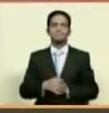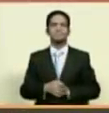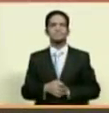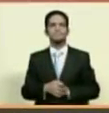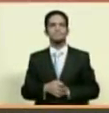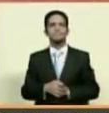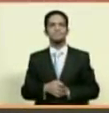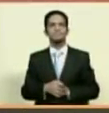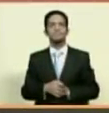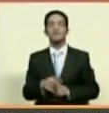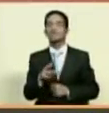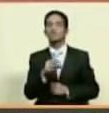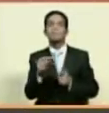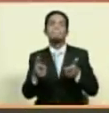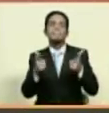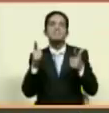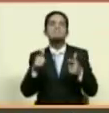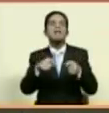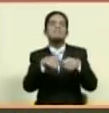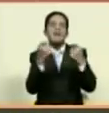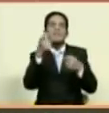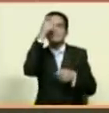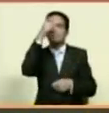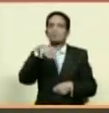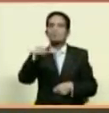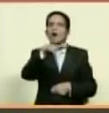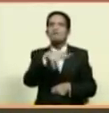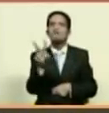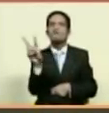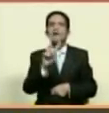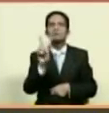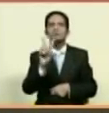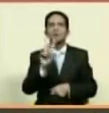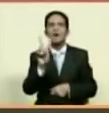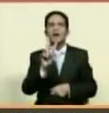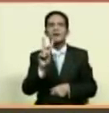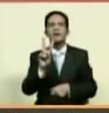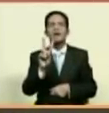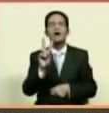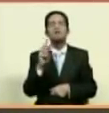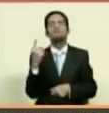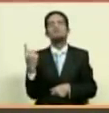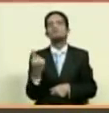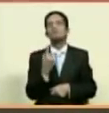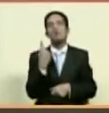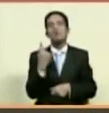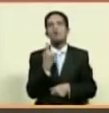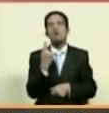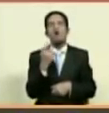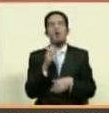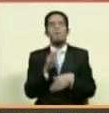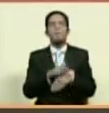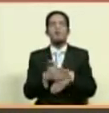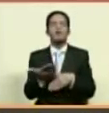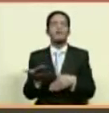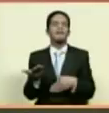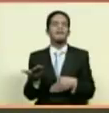sigan afectando al pueblo venezolano, sobre todo, solamente por pretender